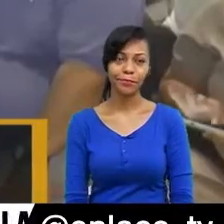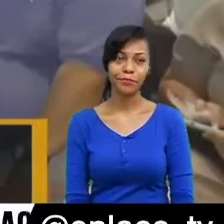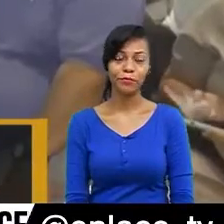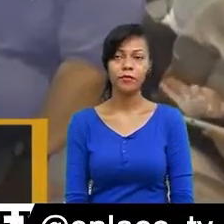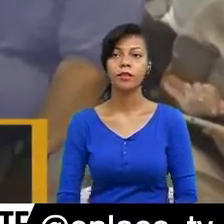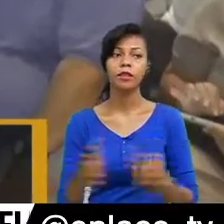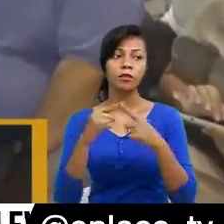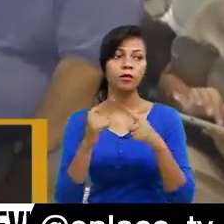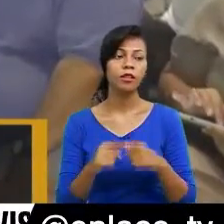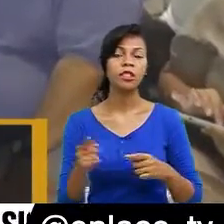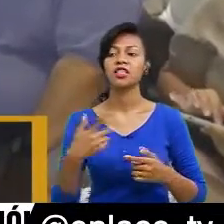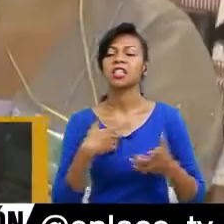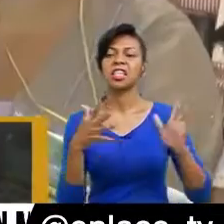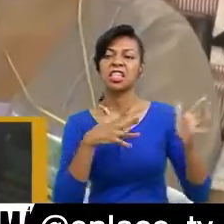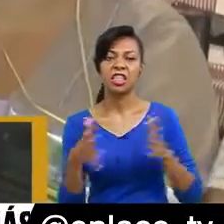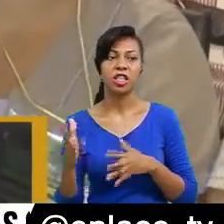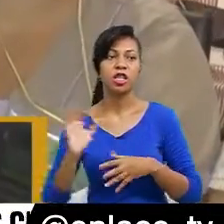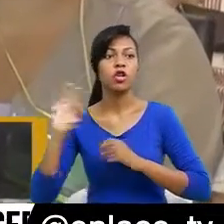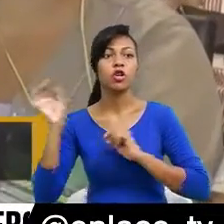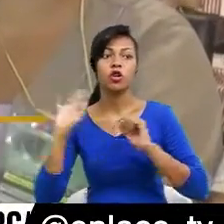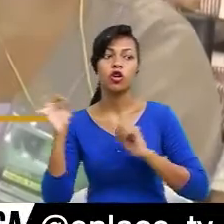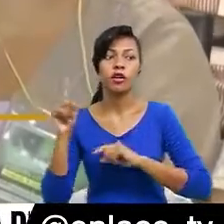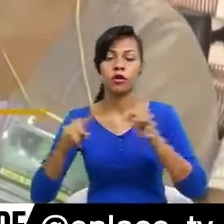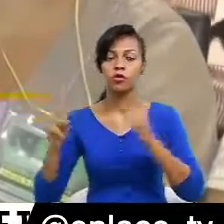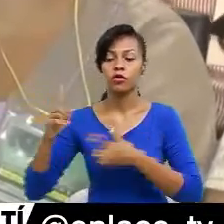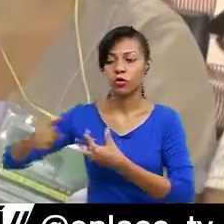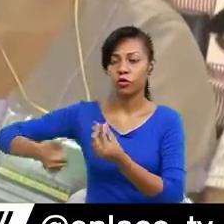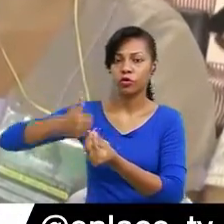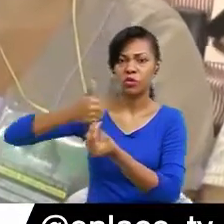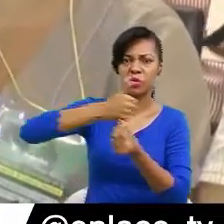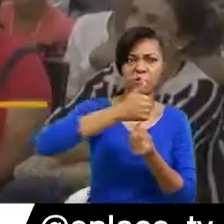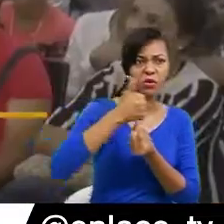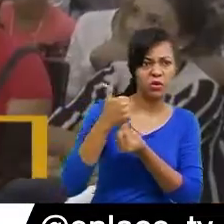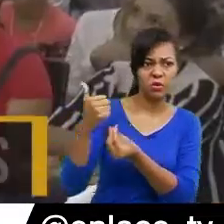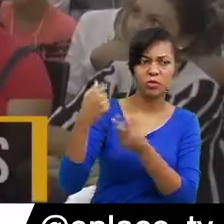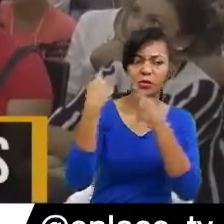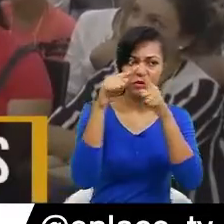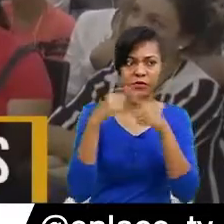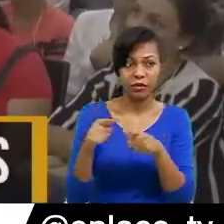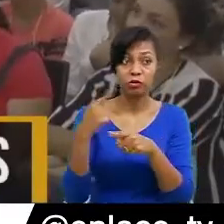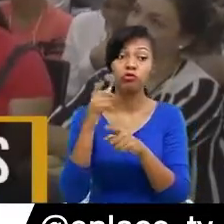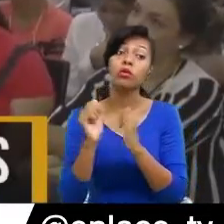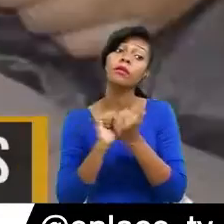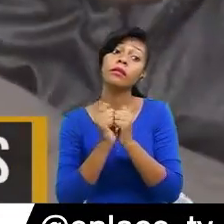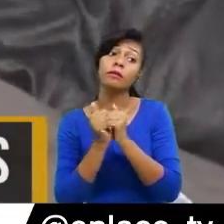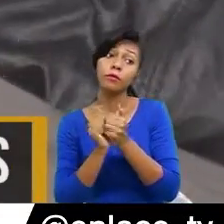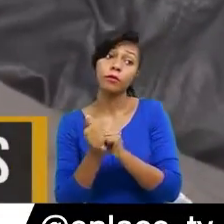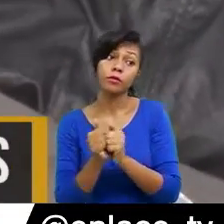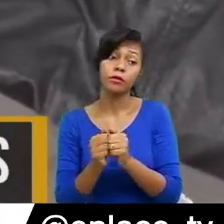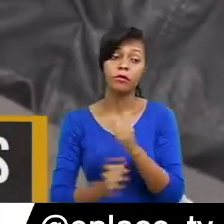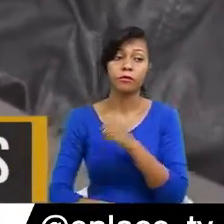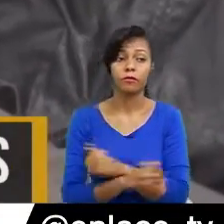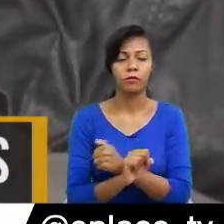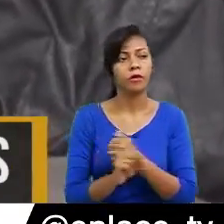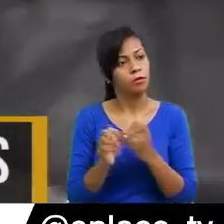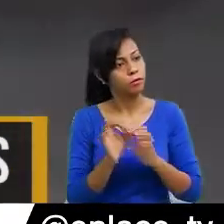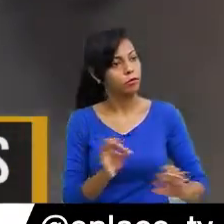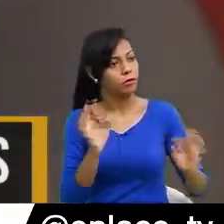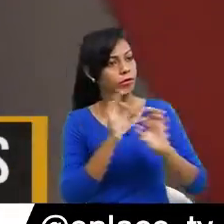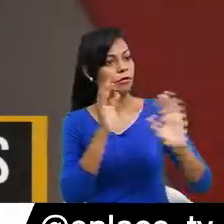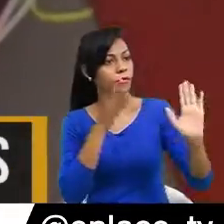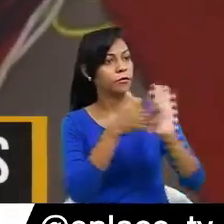Instructores y entrenadores de diferentes disciplinas recibieron capacitación en vendaje deportivo y aspectos importantes en la prevención de